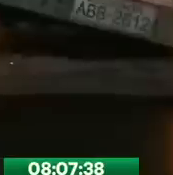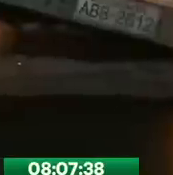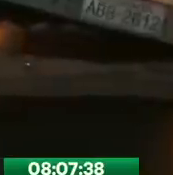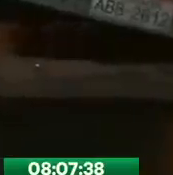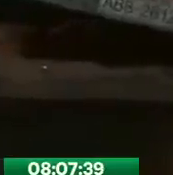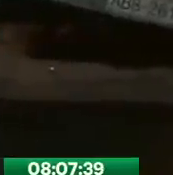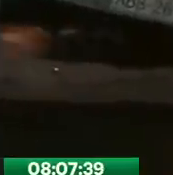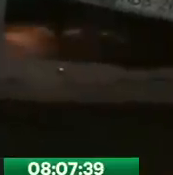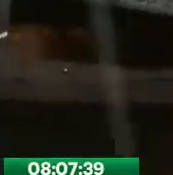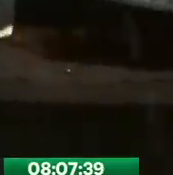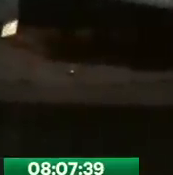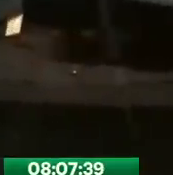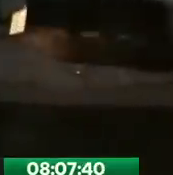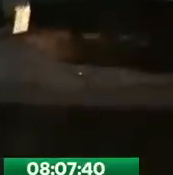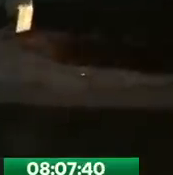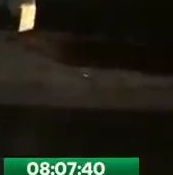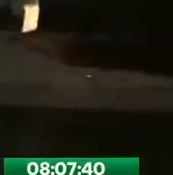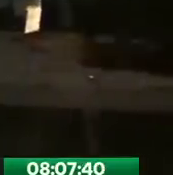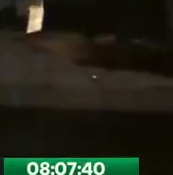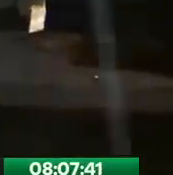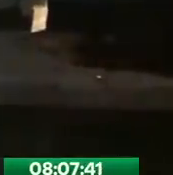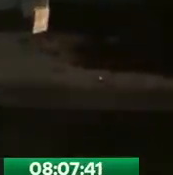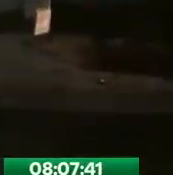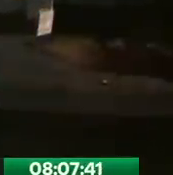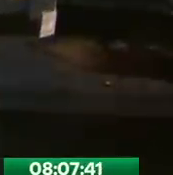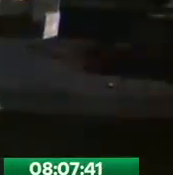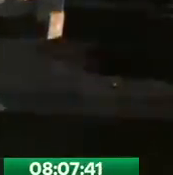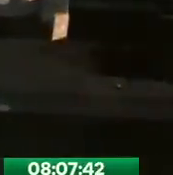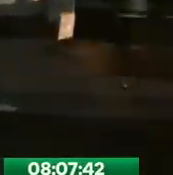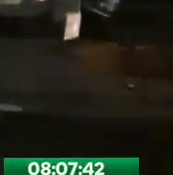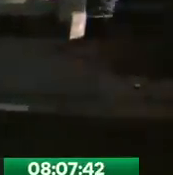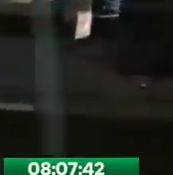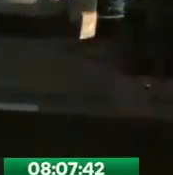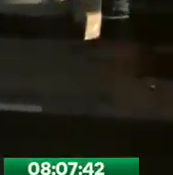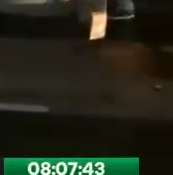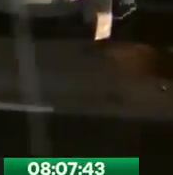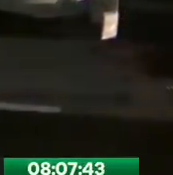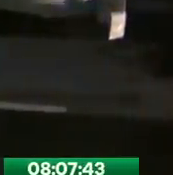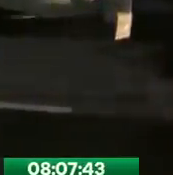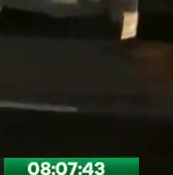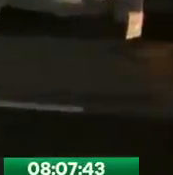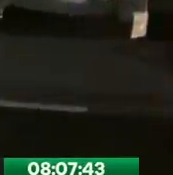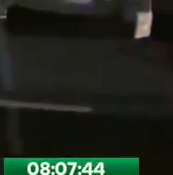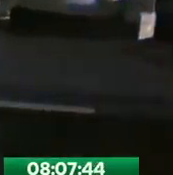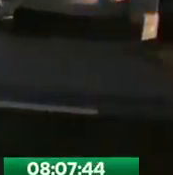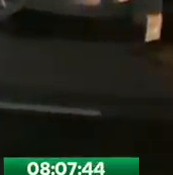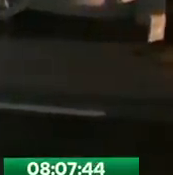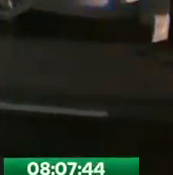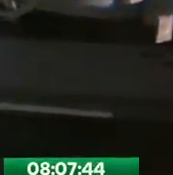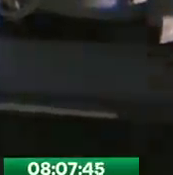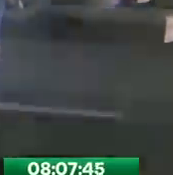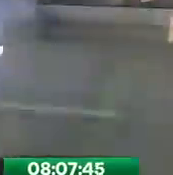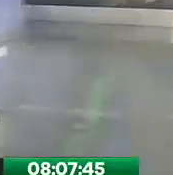fueron trasladados hasta el patio de retención vehicular. Desde Pasaje, informó Karina Valdivieso.